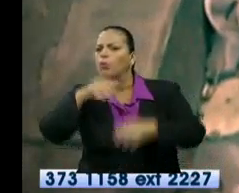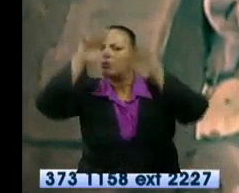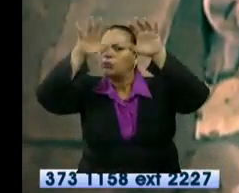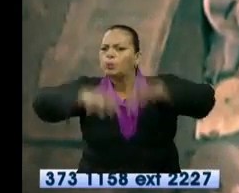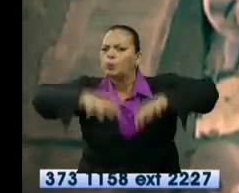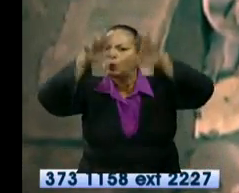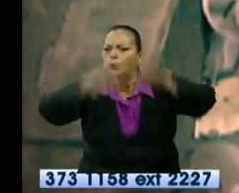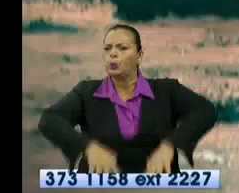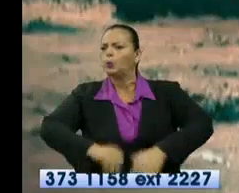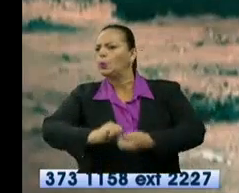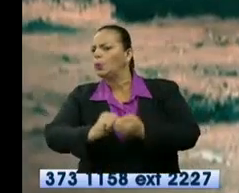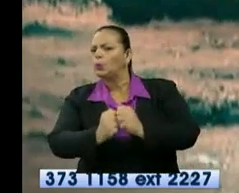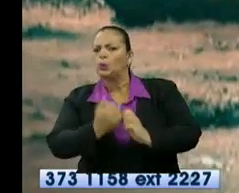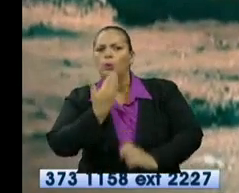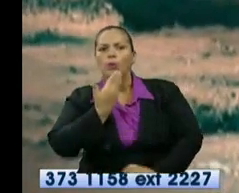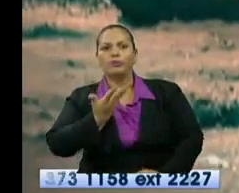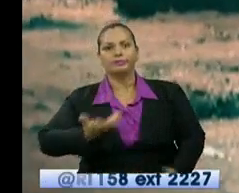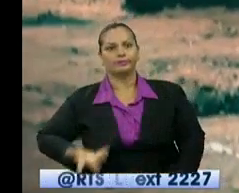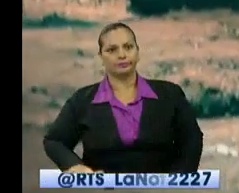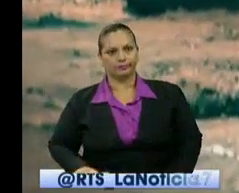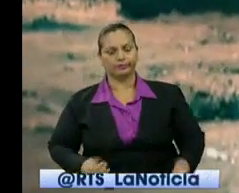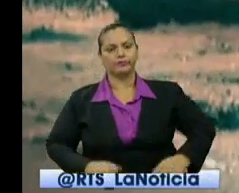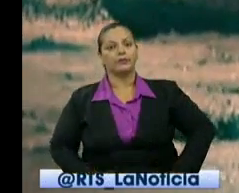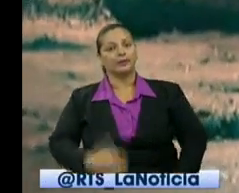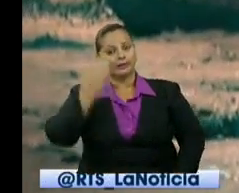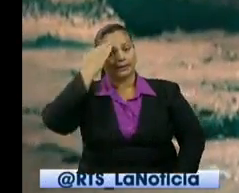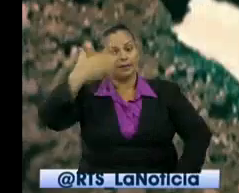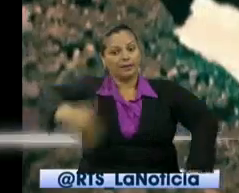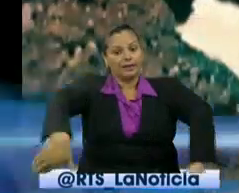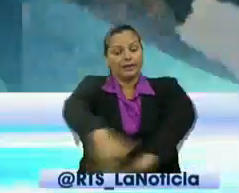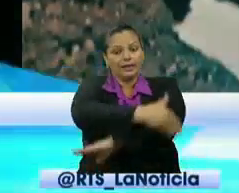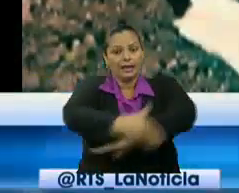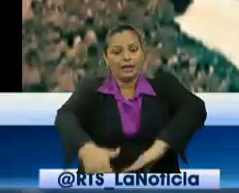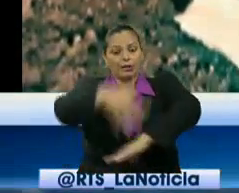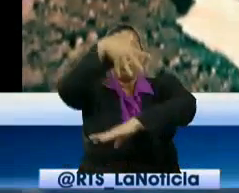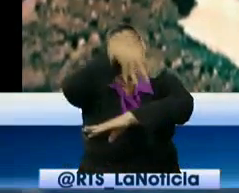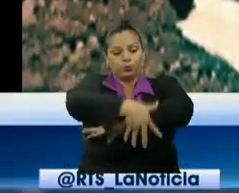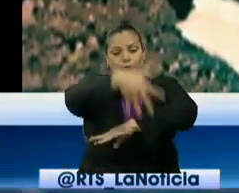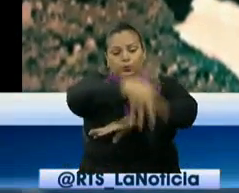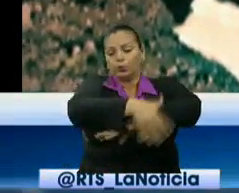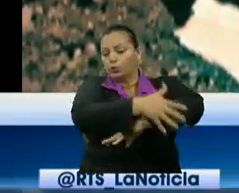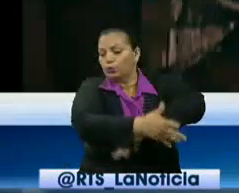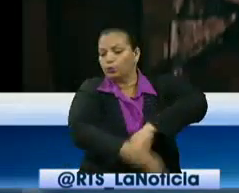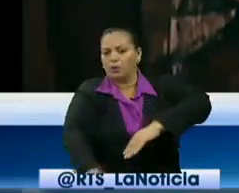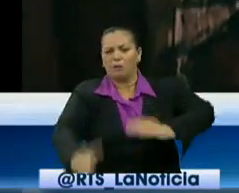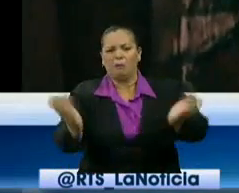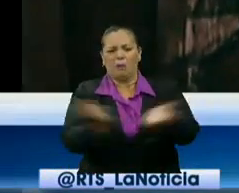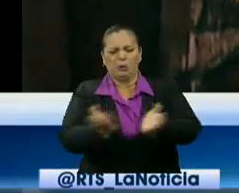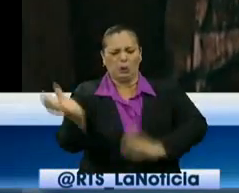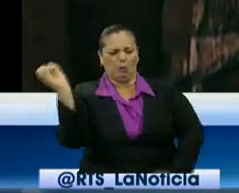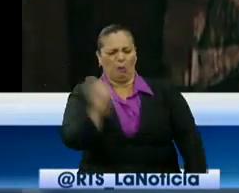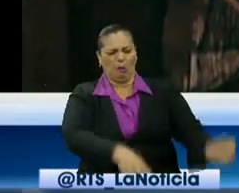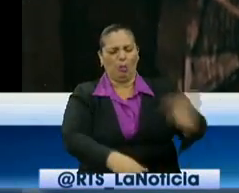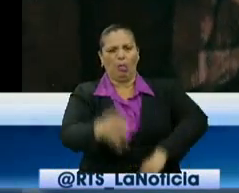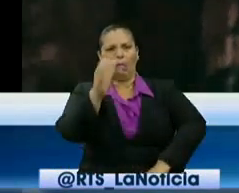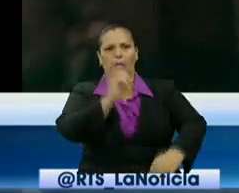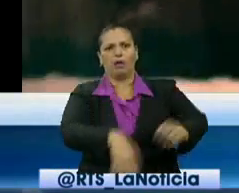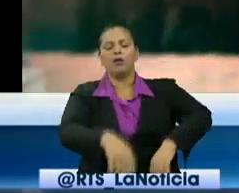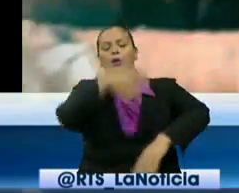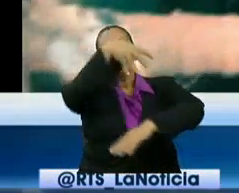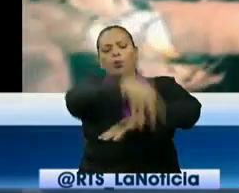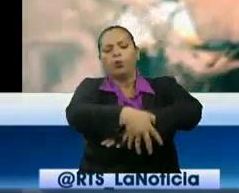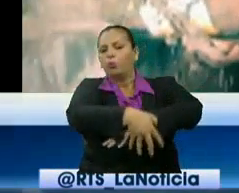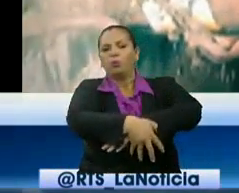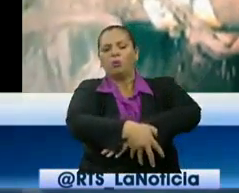el manejo de los desechos incide directamente en los sistemas de drenaje de aguas lluvias de la ciudad. Pero lamentablemente es usual ver